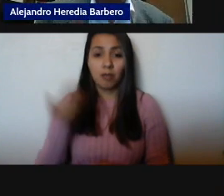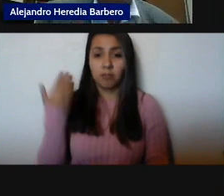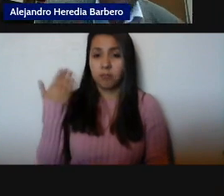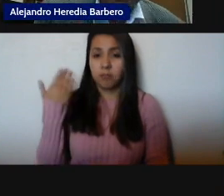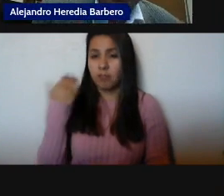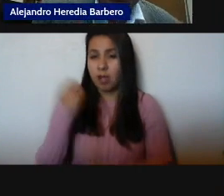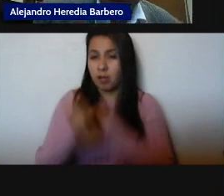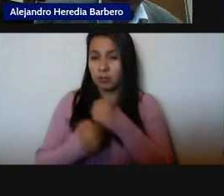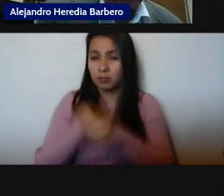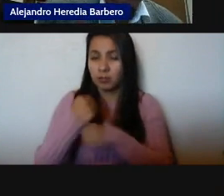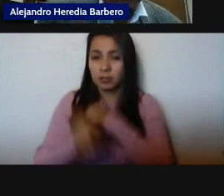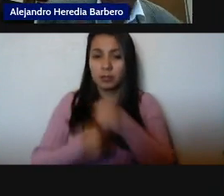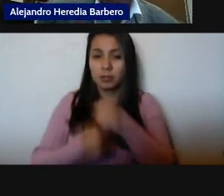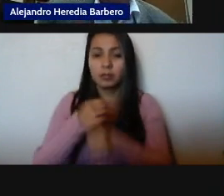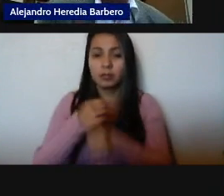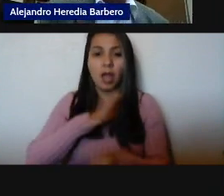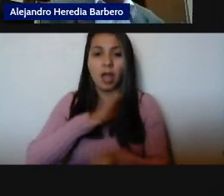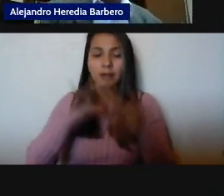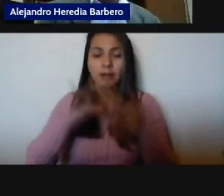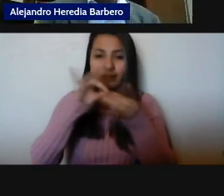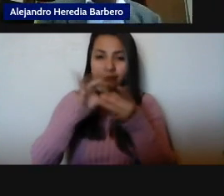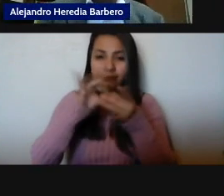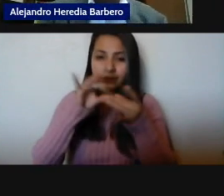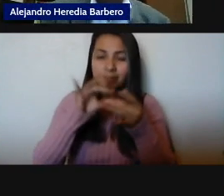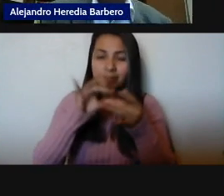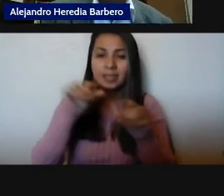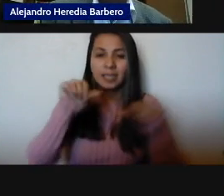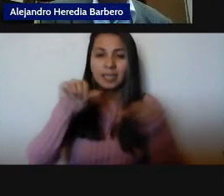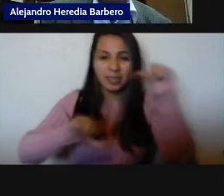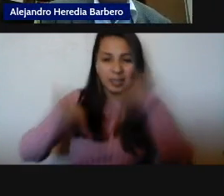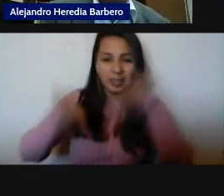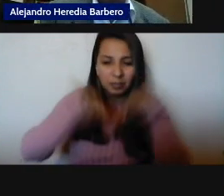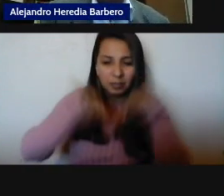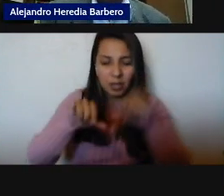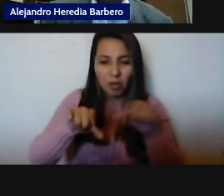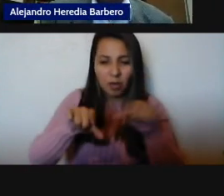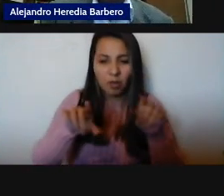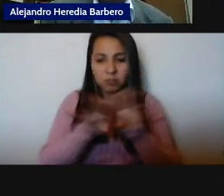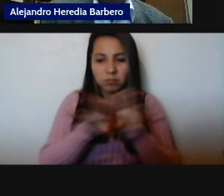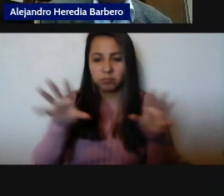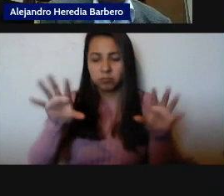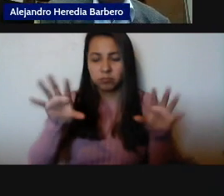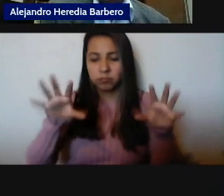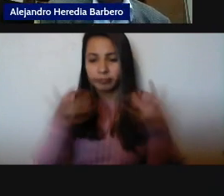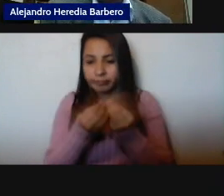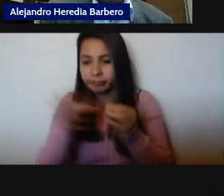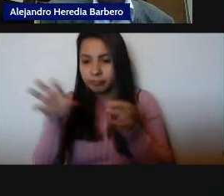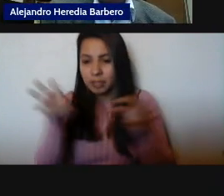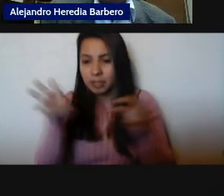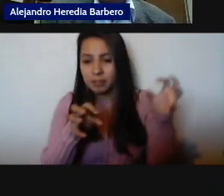Las descripciones hasta hace algunos años, por ejemplo, de los compuestos químicos orgánicos